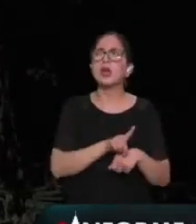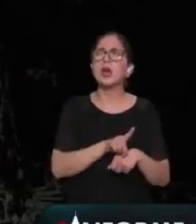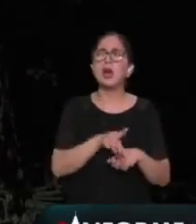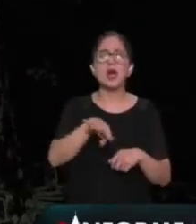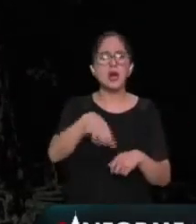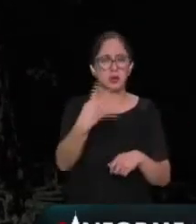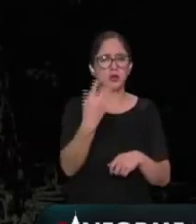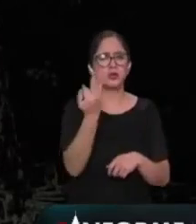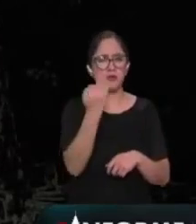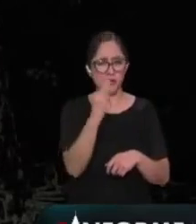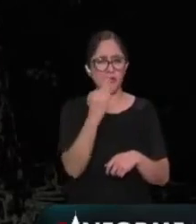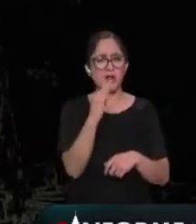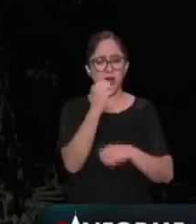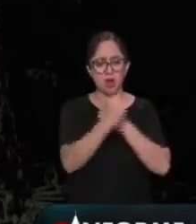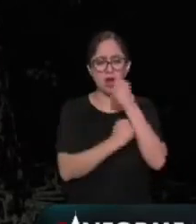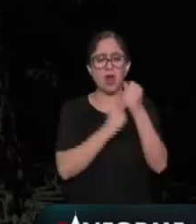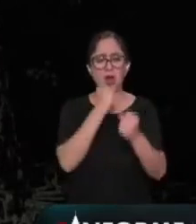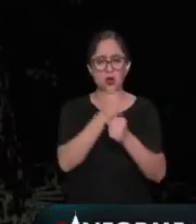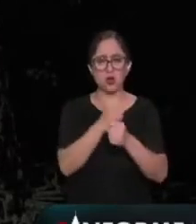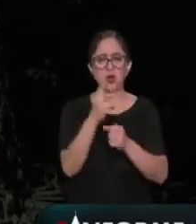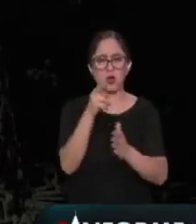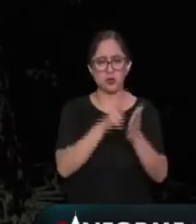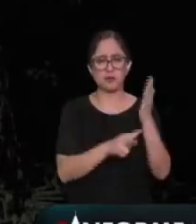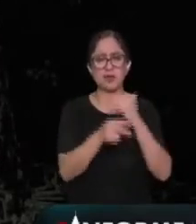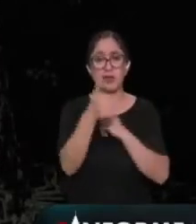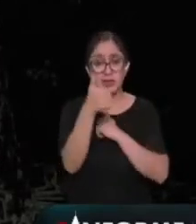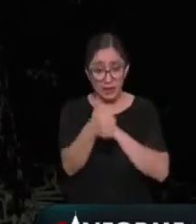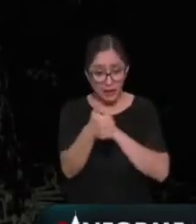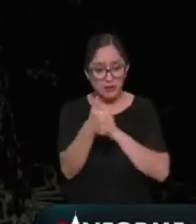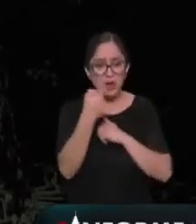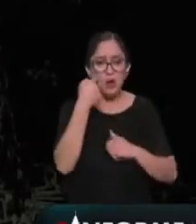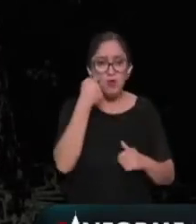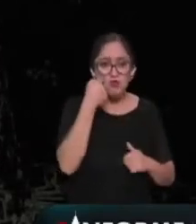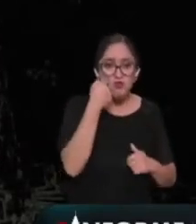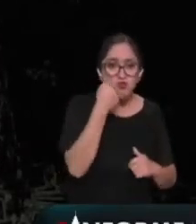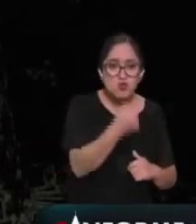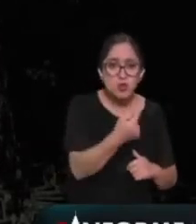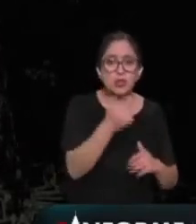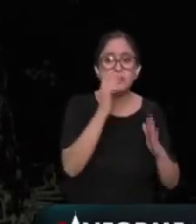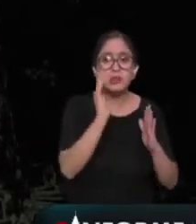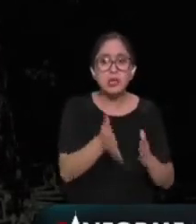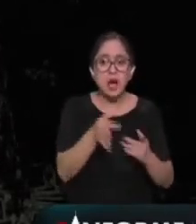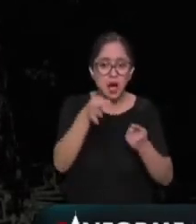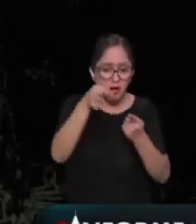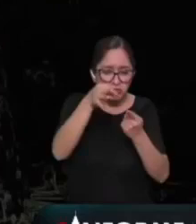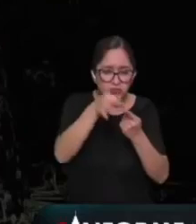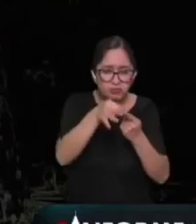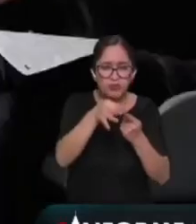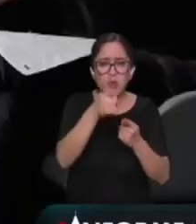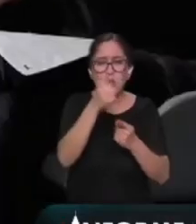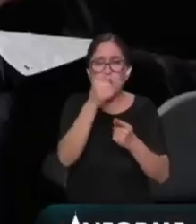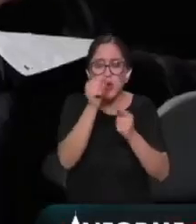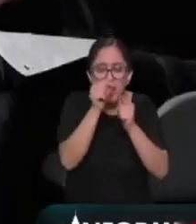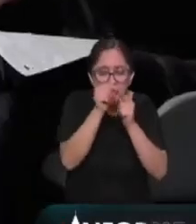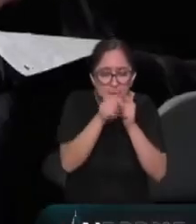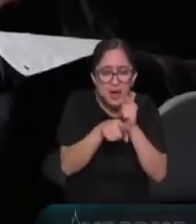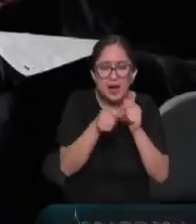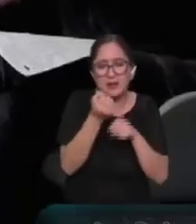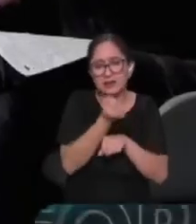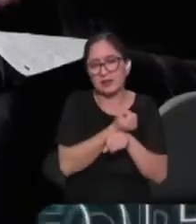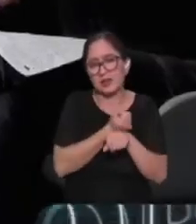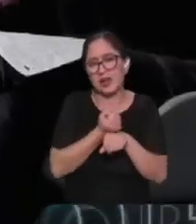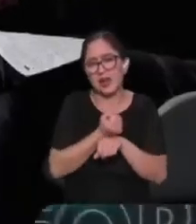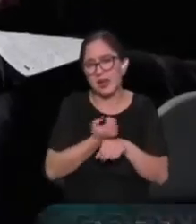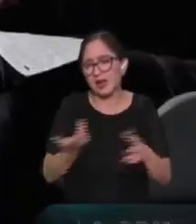febrero del 2006, ya estaban encontrando una gotita de sangre en el sardinero. Pero a ver, entonces, la Procuraduría